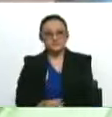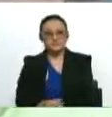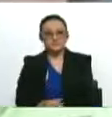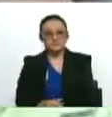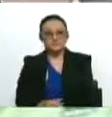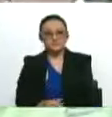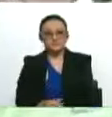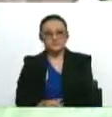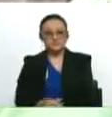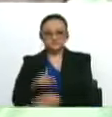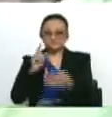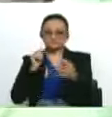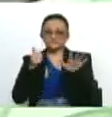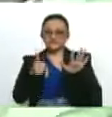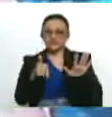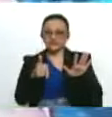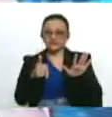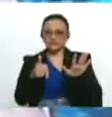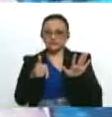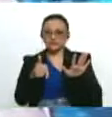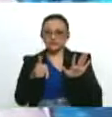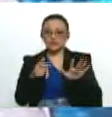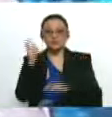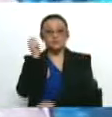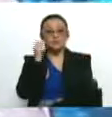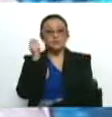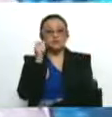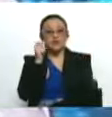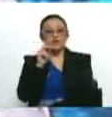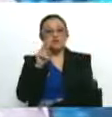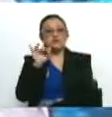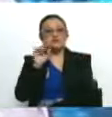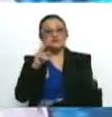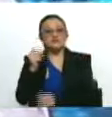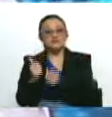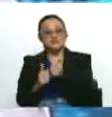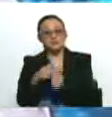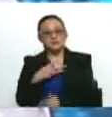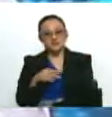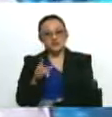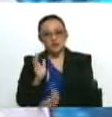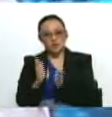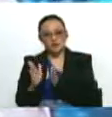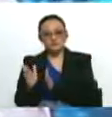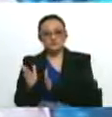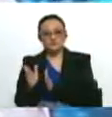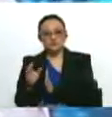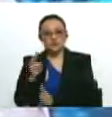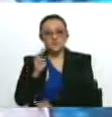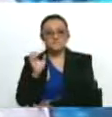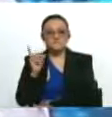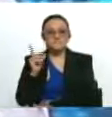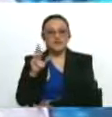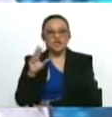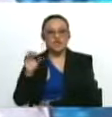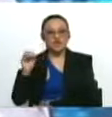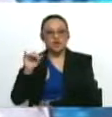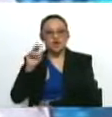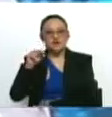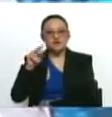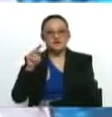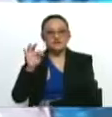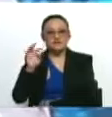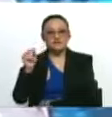En sexto lugar, el diputado y vicepresidente de organización, Pedro Infante